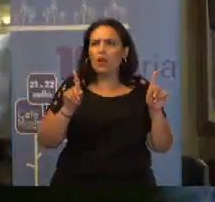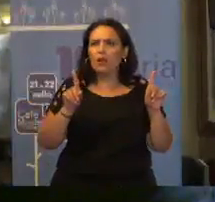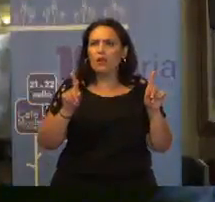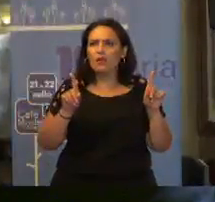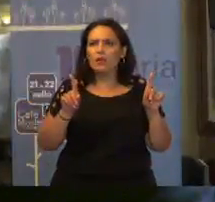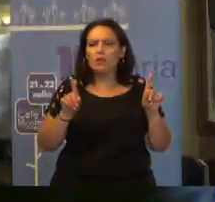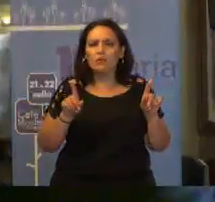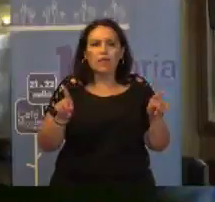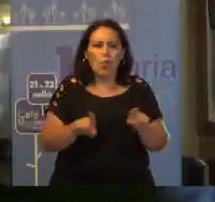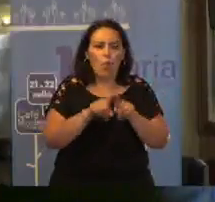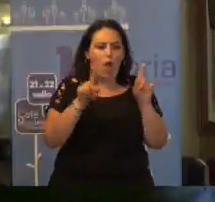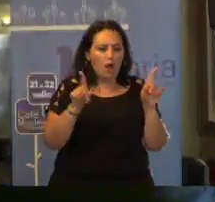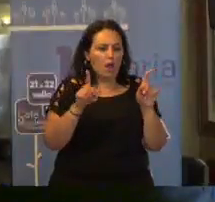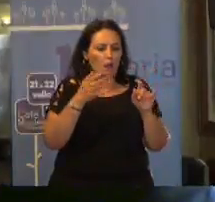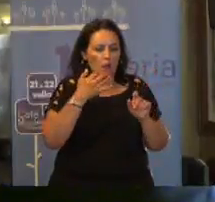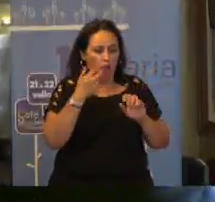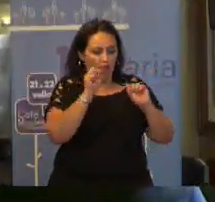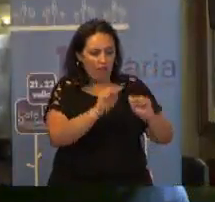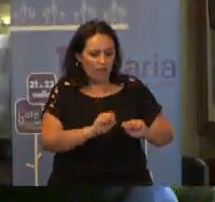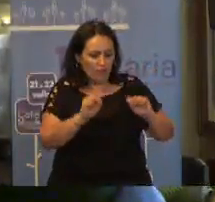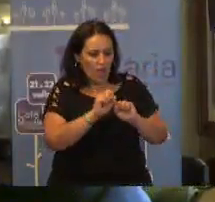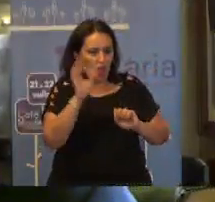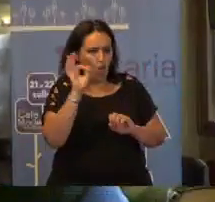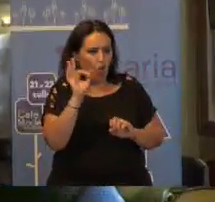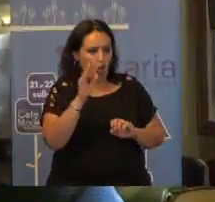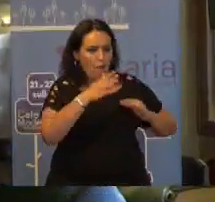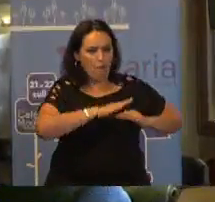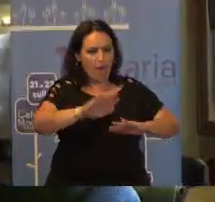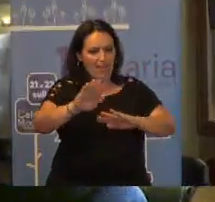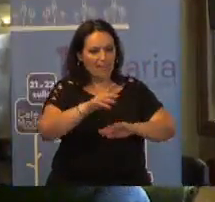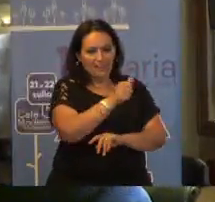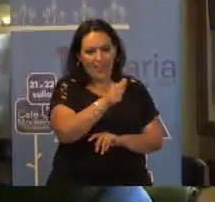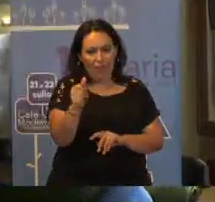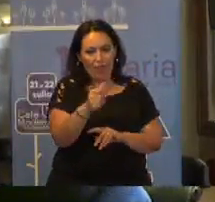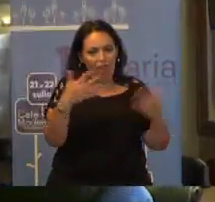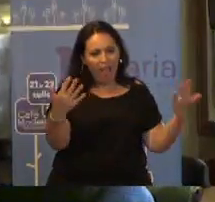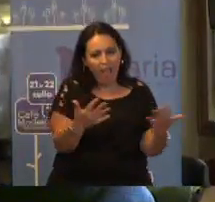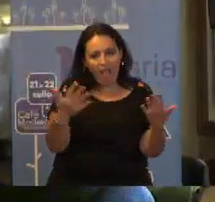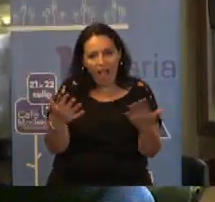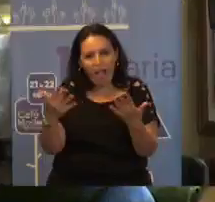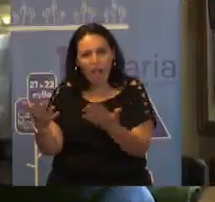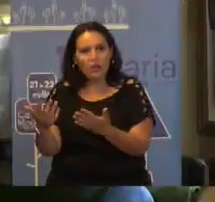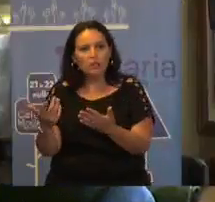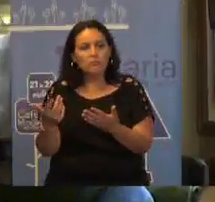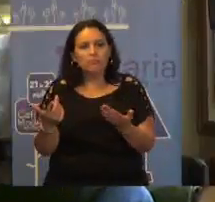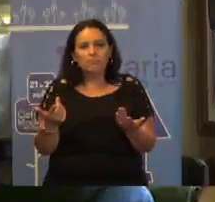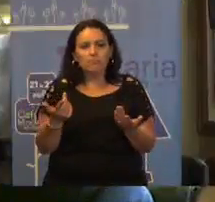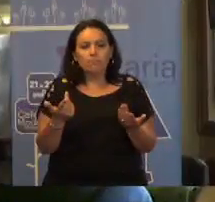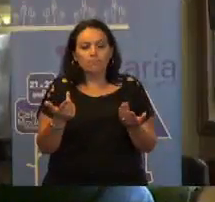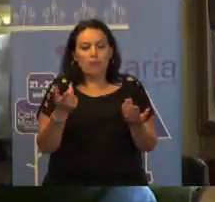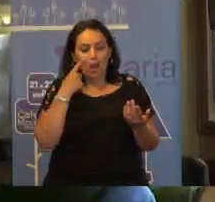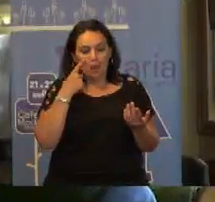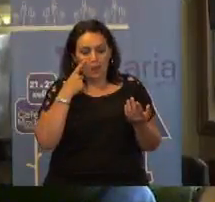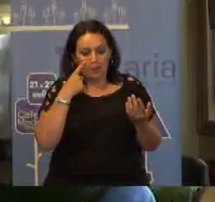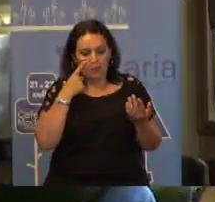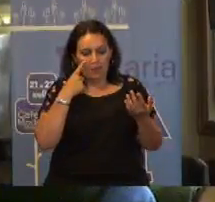preservar, defender e impulsar a autonomía das mareas, é dicir, todo eso, digamos, as mareas non